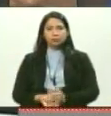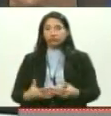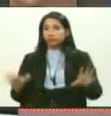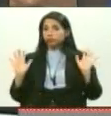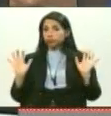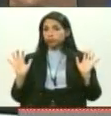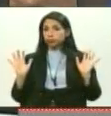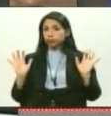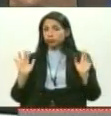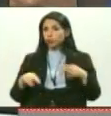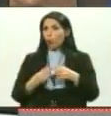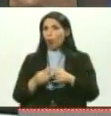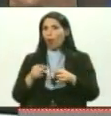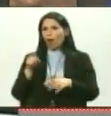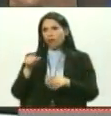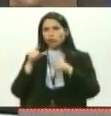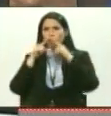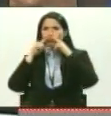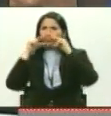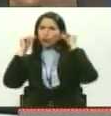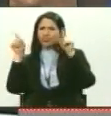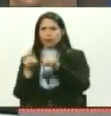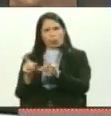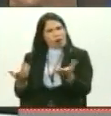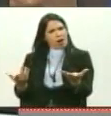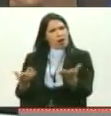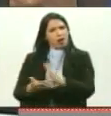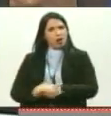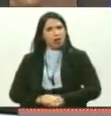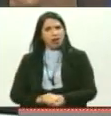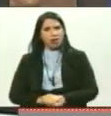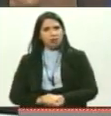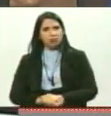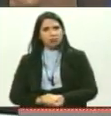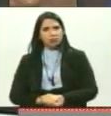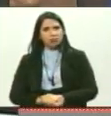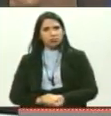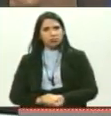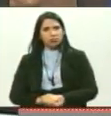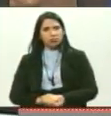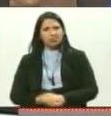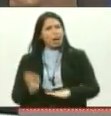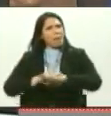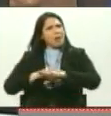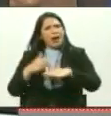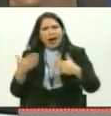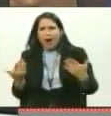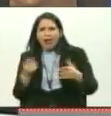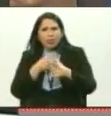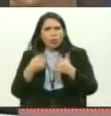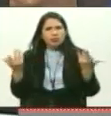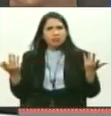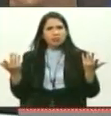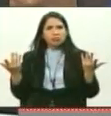no es sólo una sonrisa una sonrisa es lo que está pasando entonces